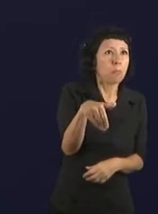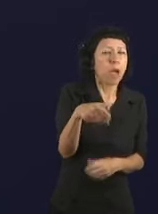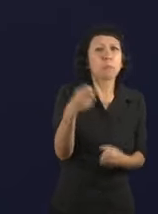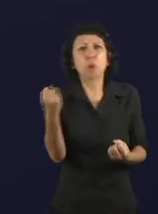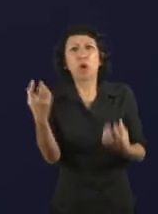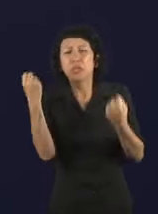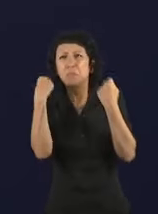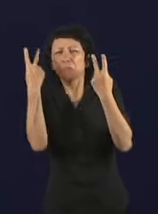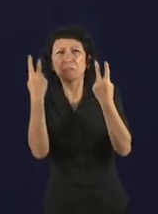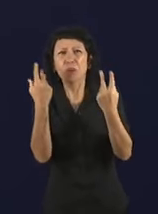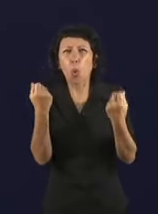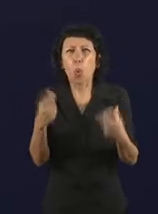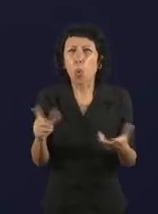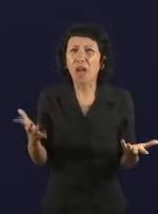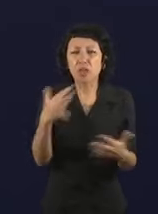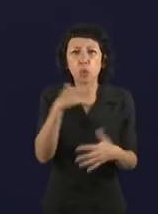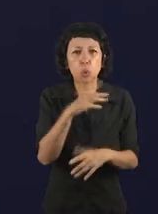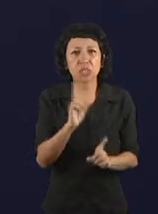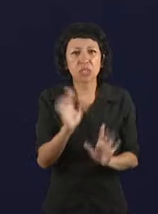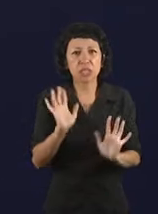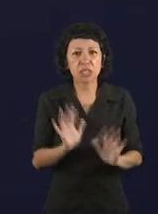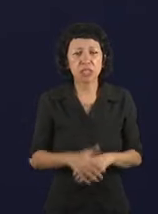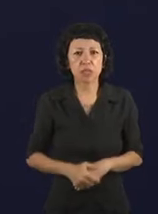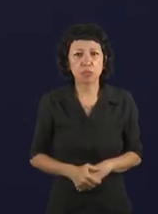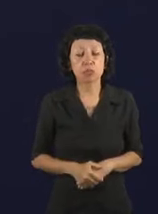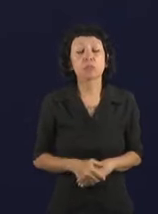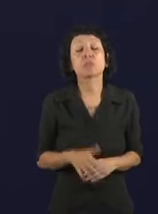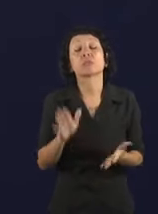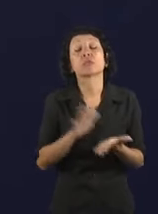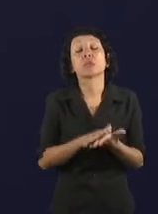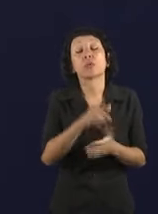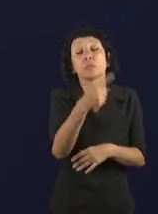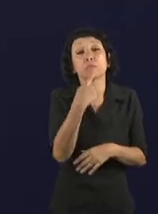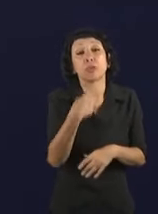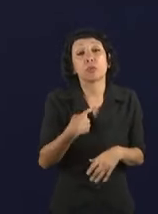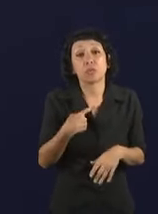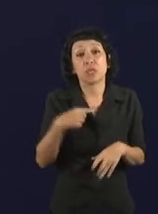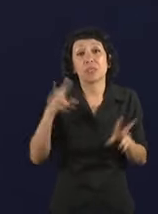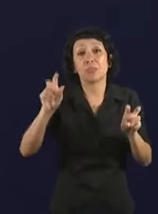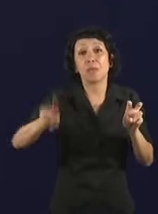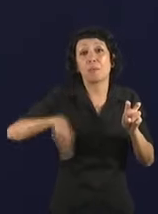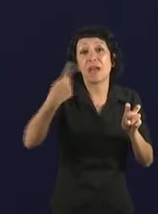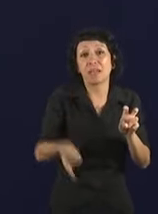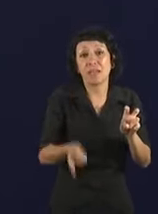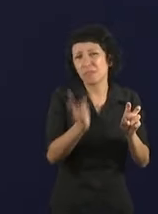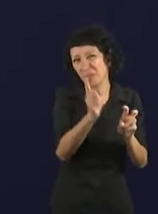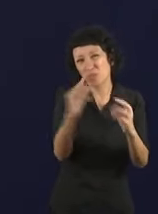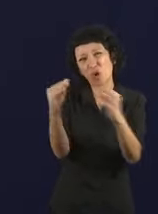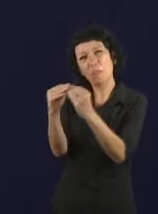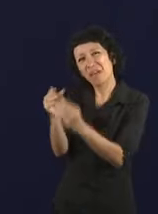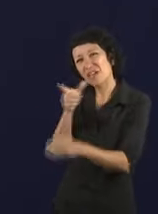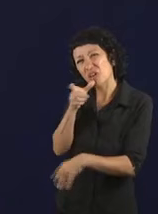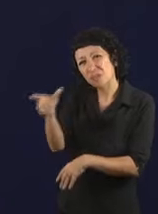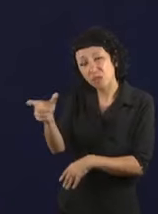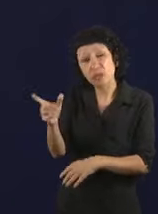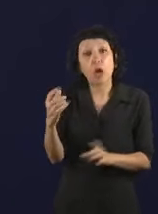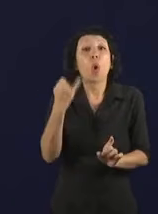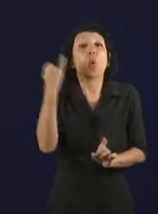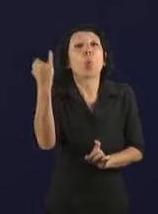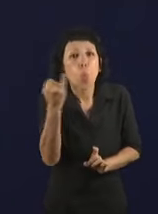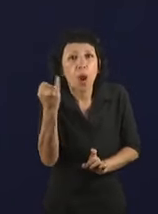eh veremos ya te digo y en relación a lo que me preguntas de mañana misma respuesta que para tu compañera el jueves haremos Las